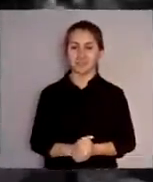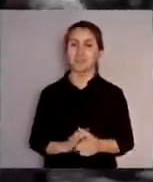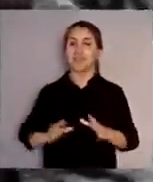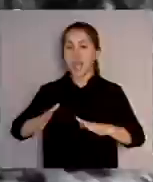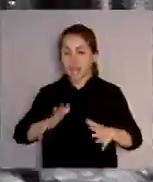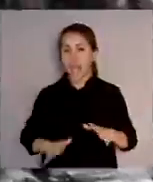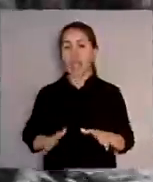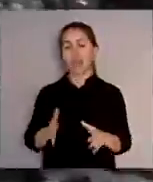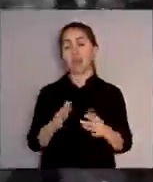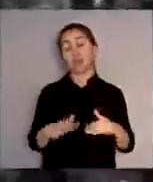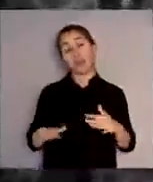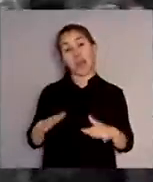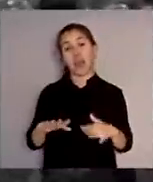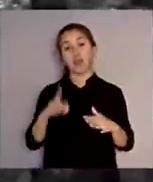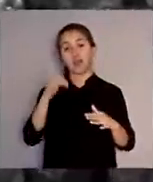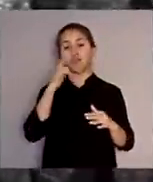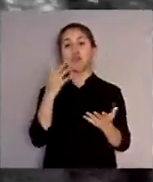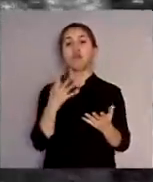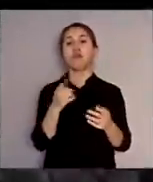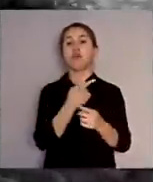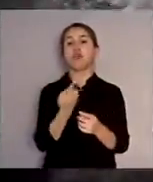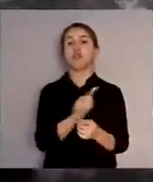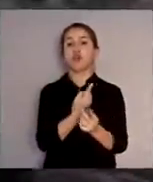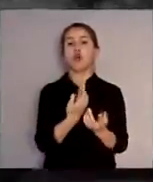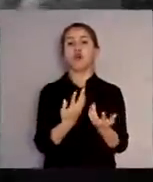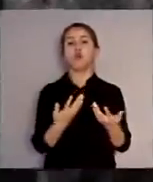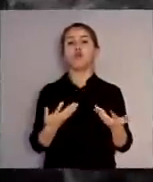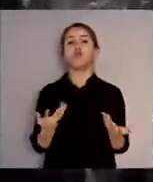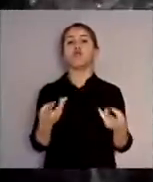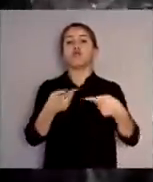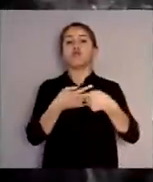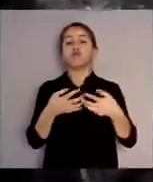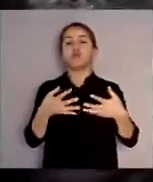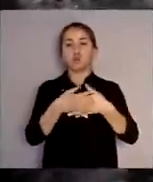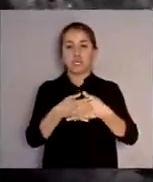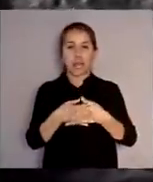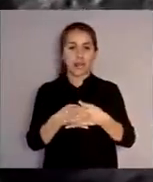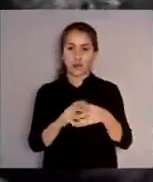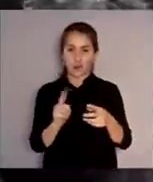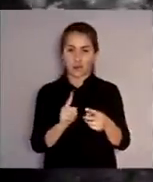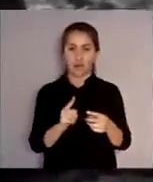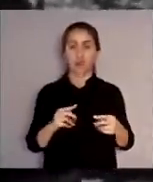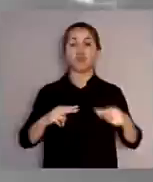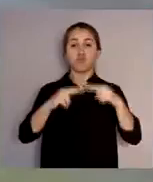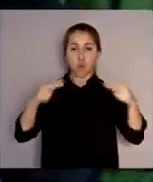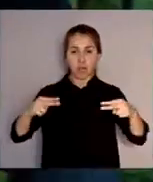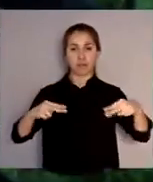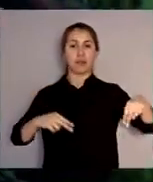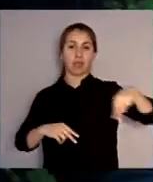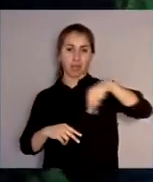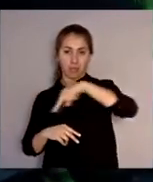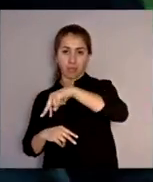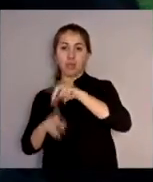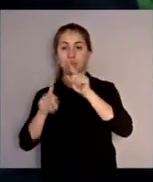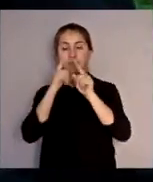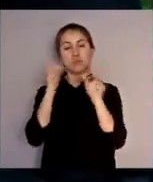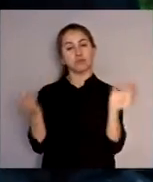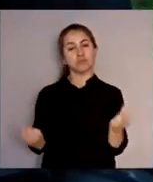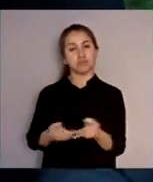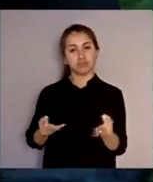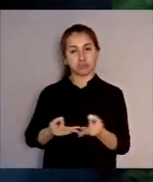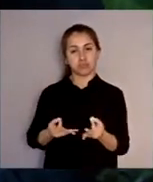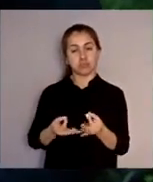Antes de tomar el riesgo de cruzar el canal. De cruzar el puente, digamos, para que sea más explícito, ya. Ya. Hay que